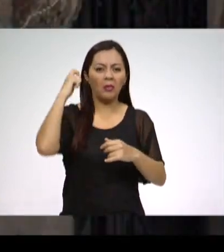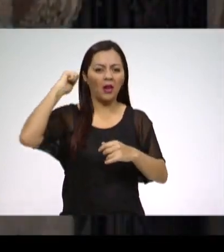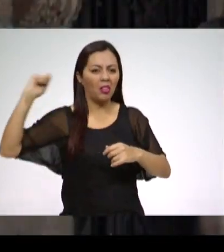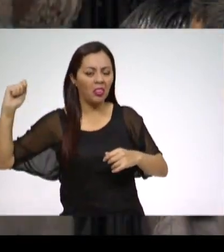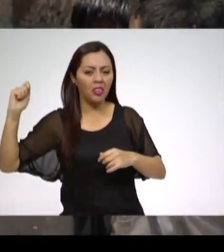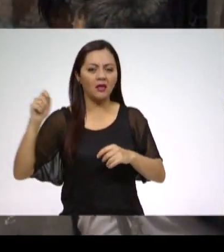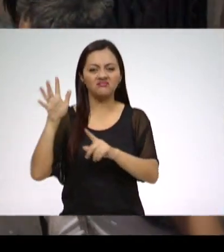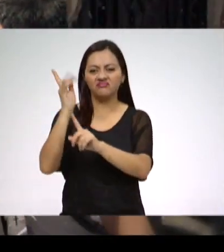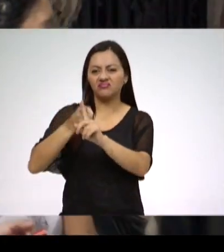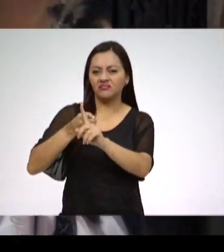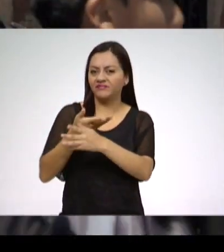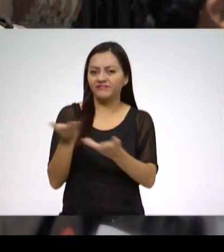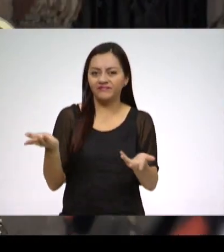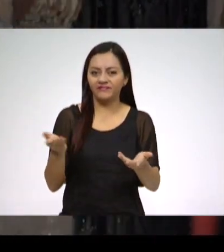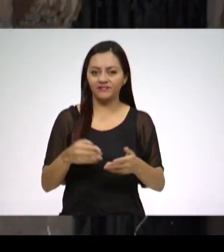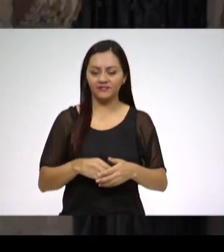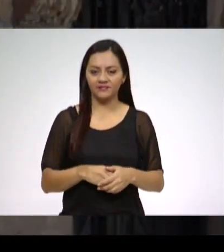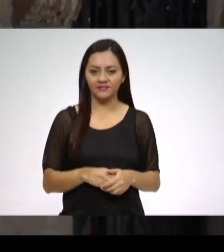apodos.